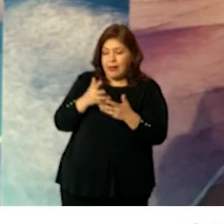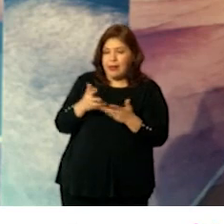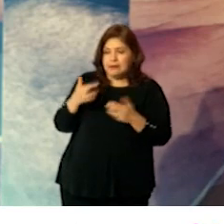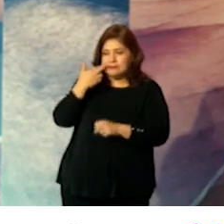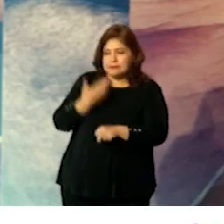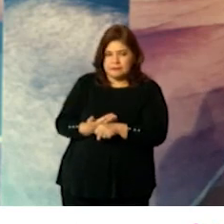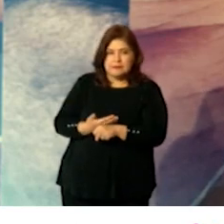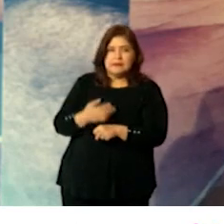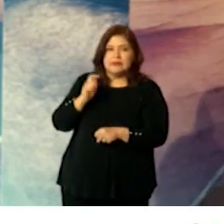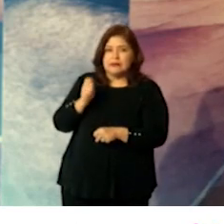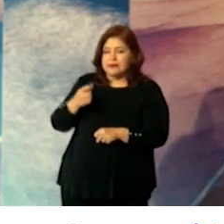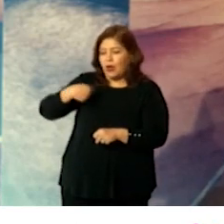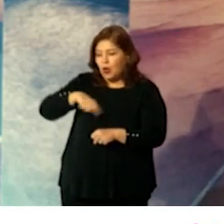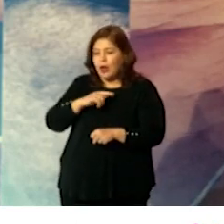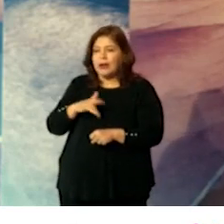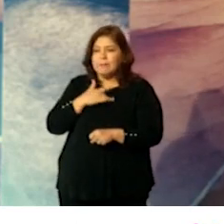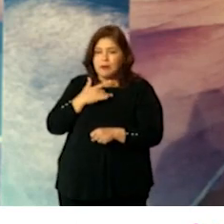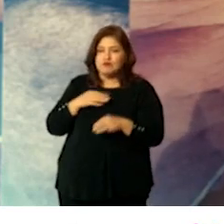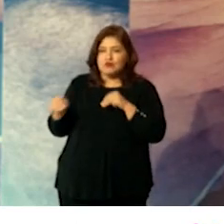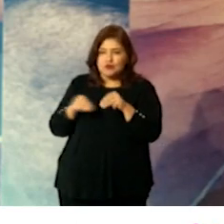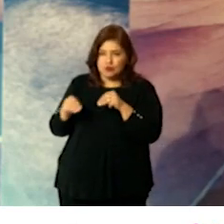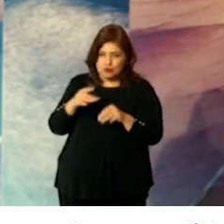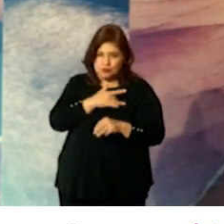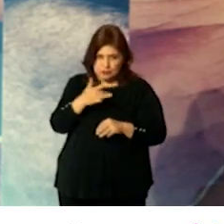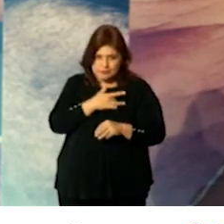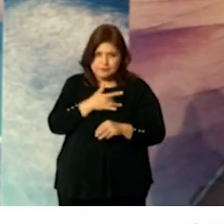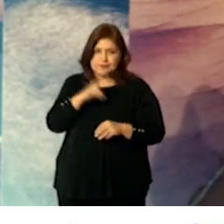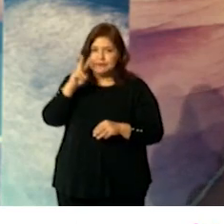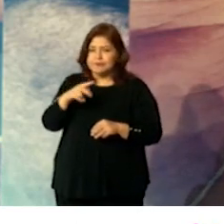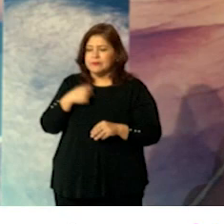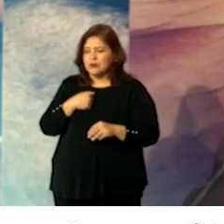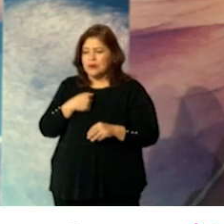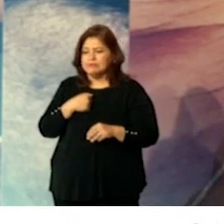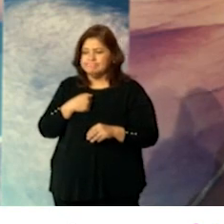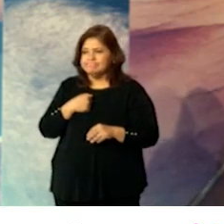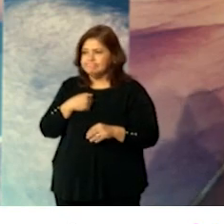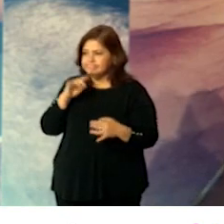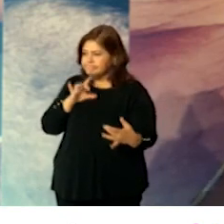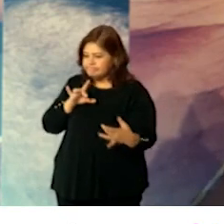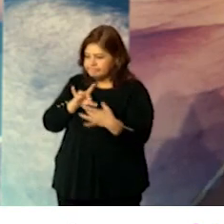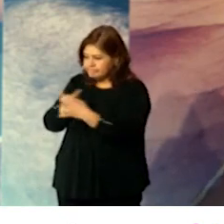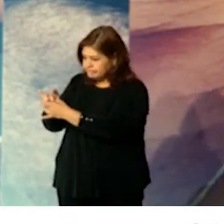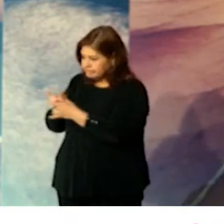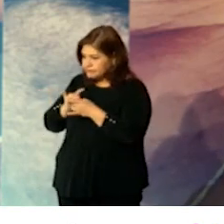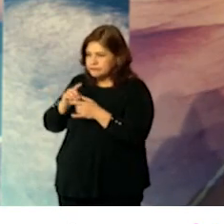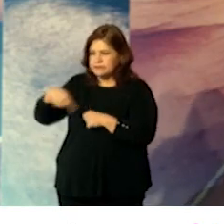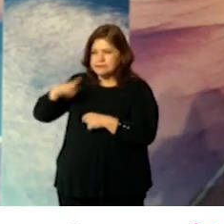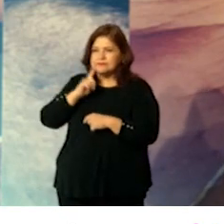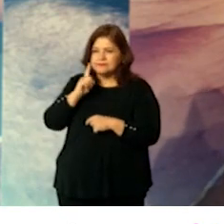eso es lo que ha movido mi corazón y lo que me une con estas grandes mujeres con las que estamos el día de